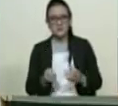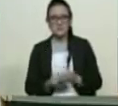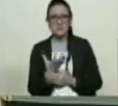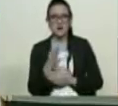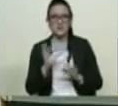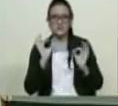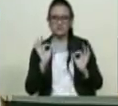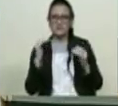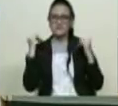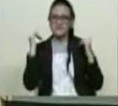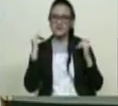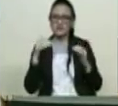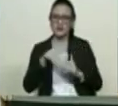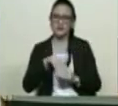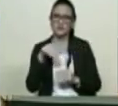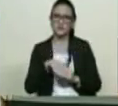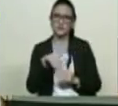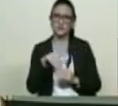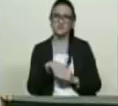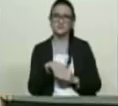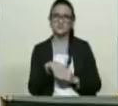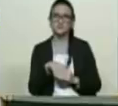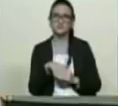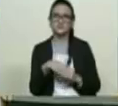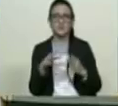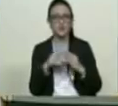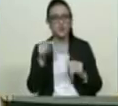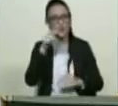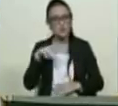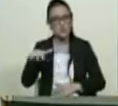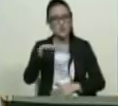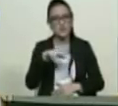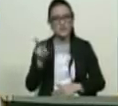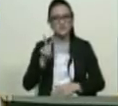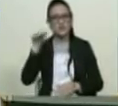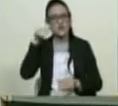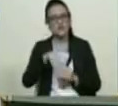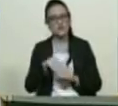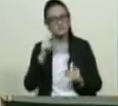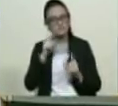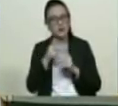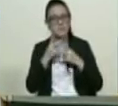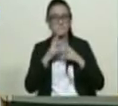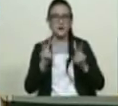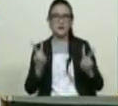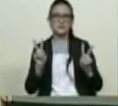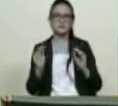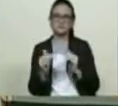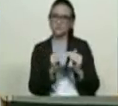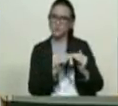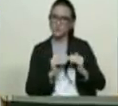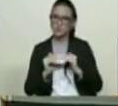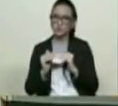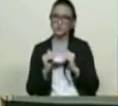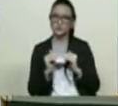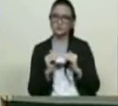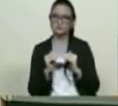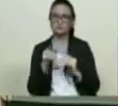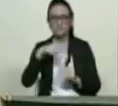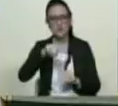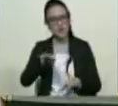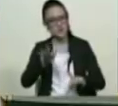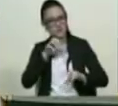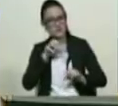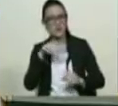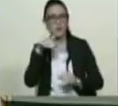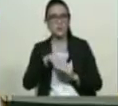ser una gran fiesta electoral. Y todo el pueblo de Venezuela va a votar por la paz, por la estabilidad. Porque va a entender que votar